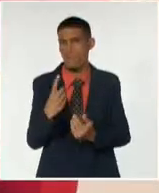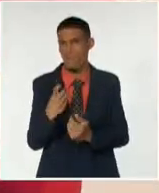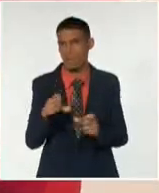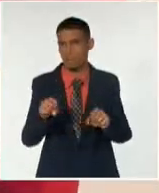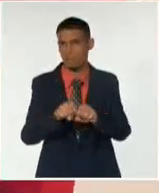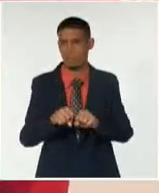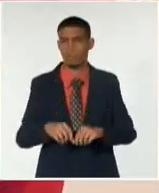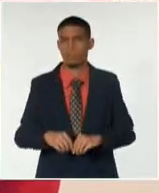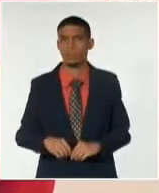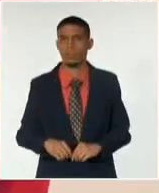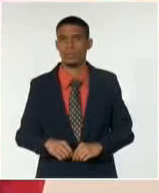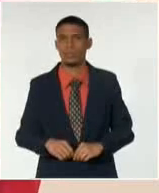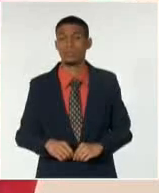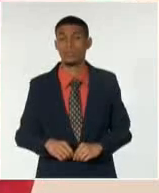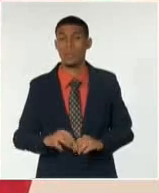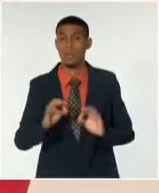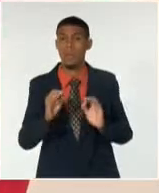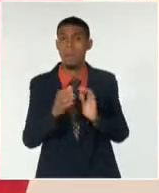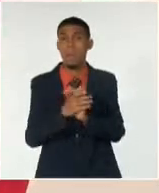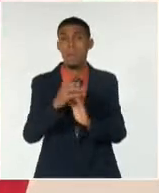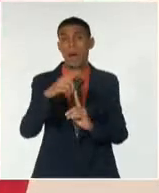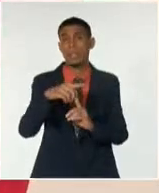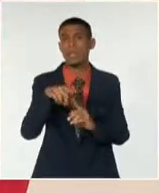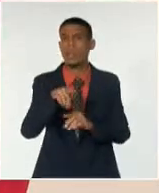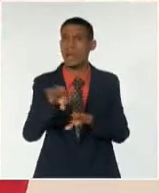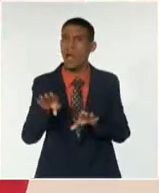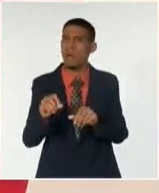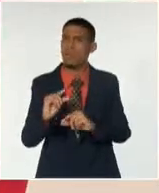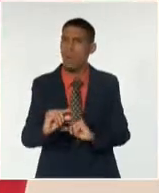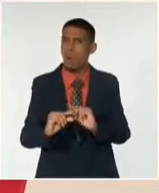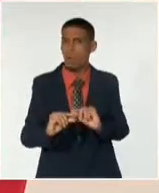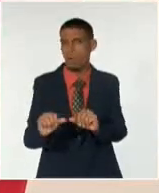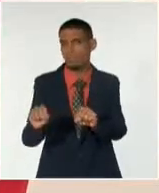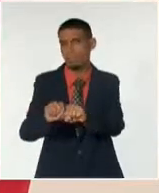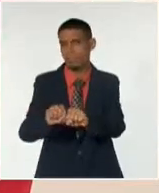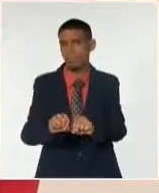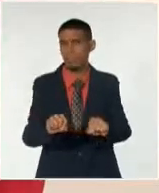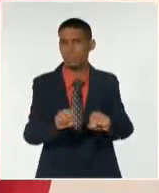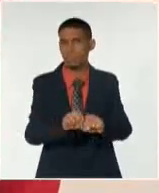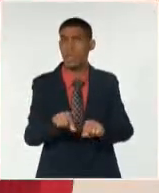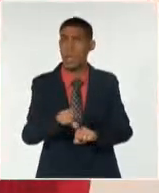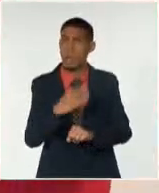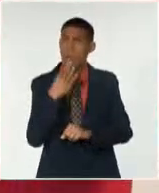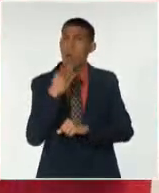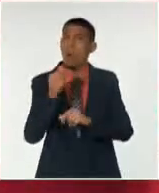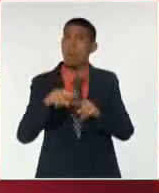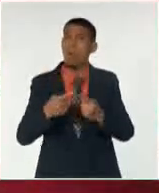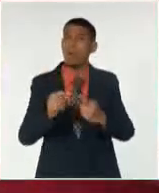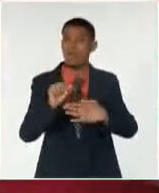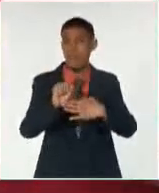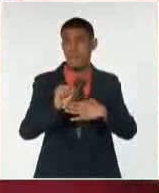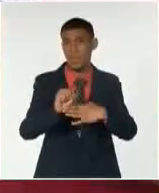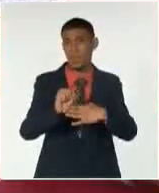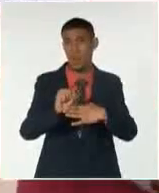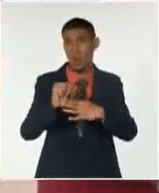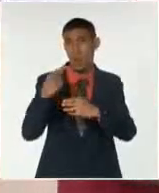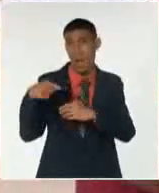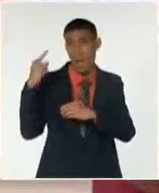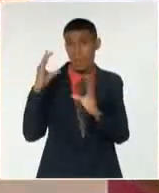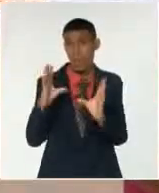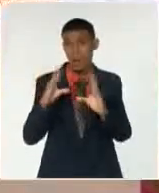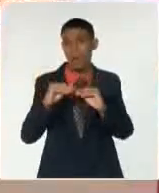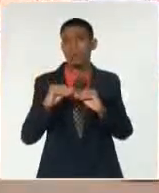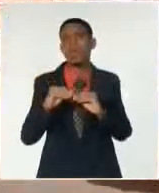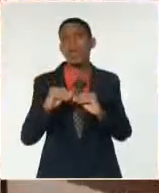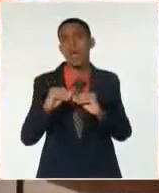En el gas Boca de Jaruco están incorporándose las unidades, que bueno, eso dio la posibilidad de cerrar el servicio en la hora de la madrugada. Ese trabajo estaba coordinado para